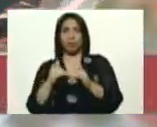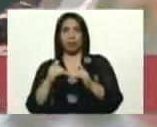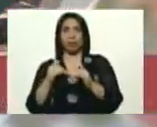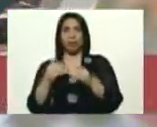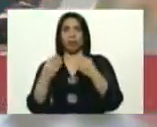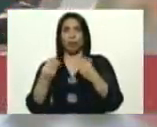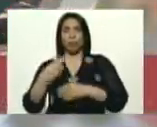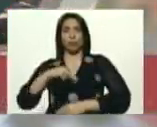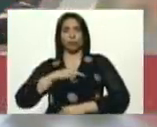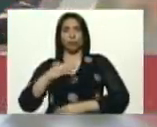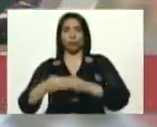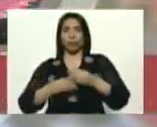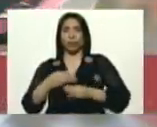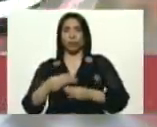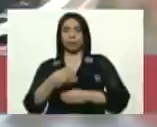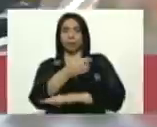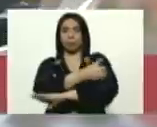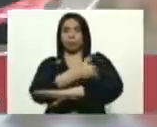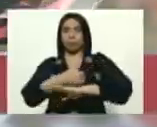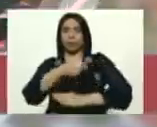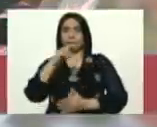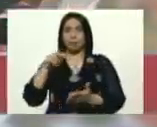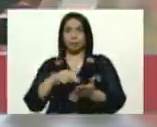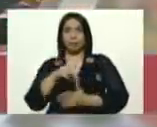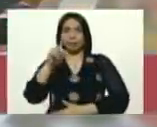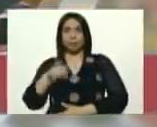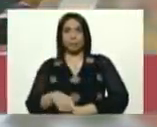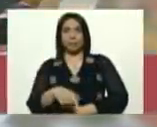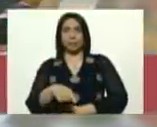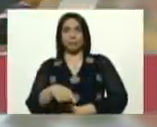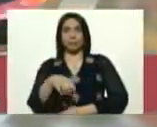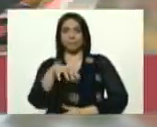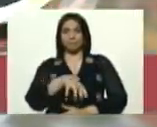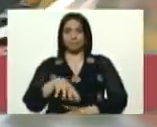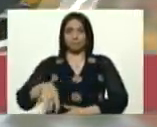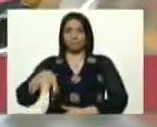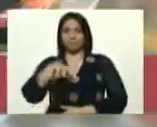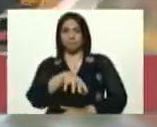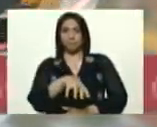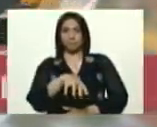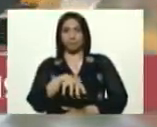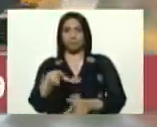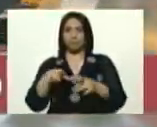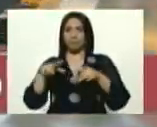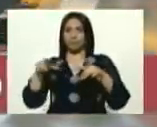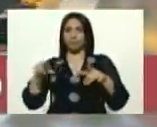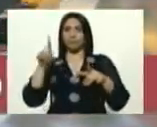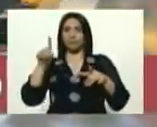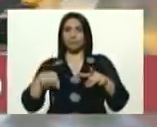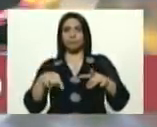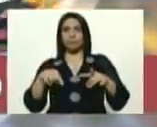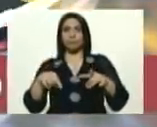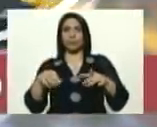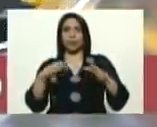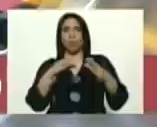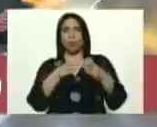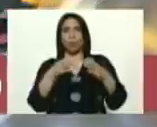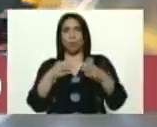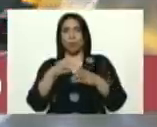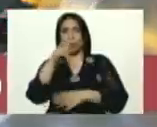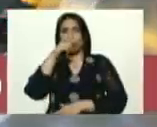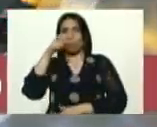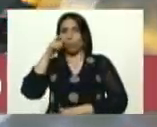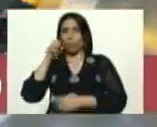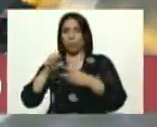hecho las autoridades nacionales, con las regionales y locales, con el Comando Estratégico Operacional. Se